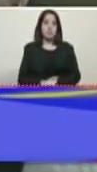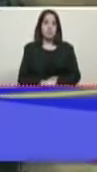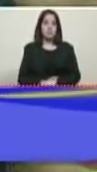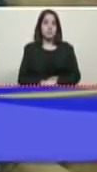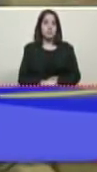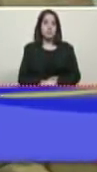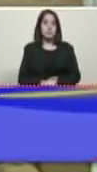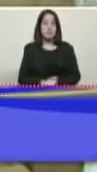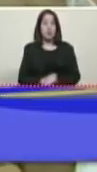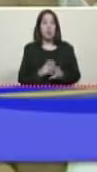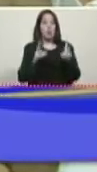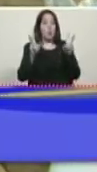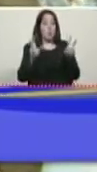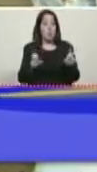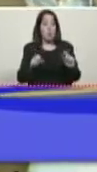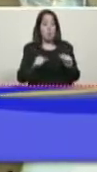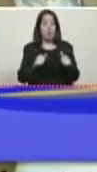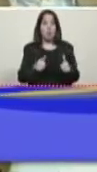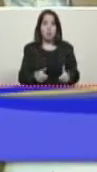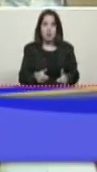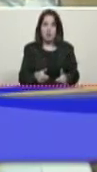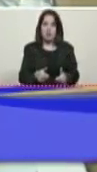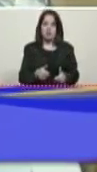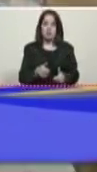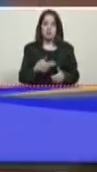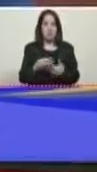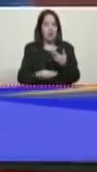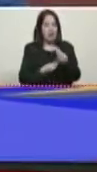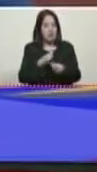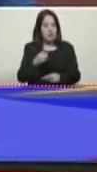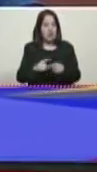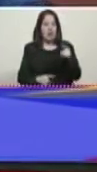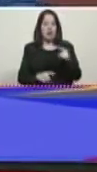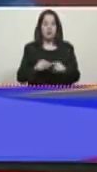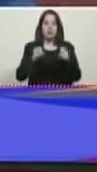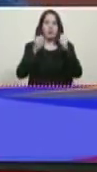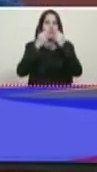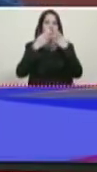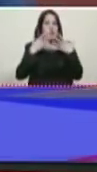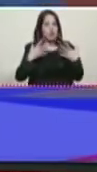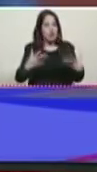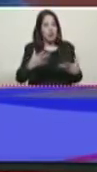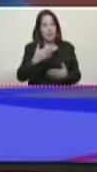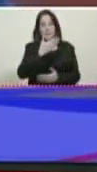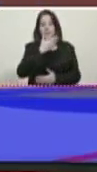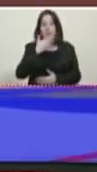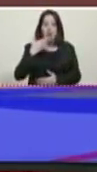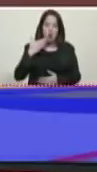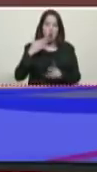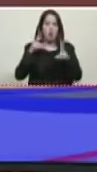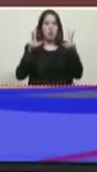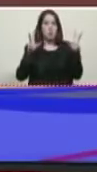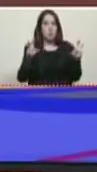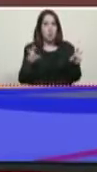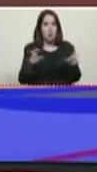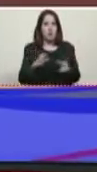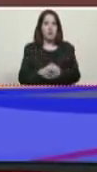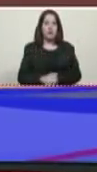es un nuevo comienzo hacer las cosas bien mejor y nuevas